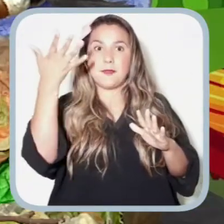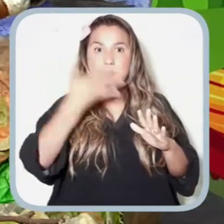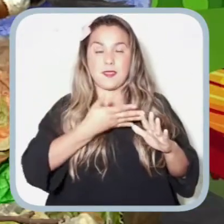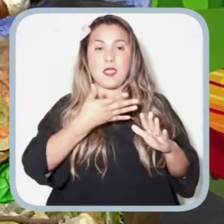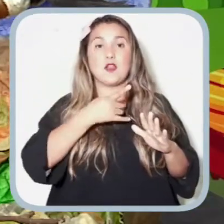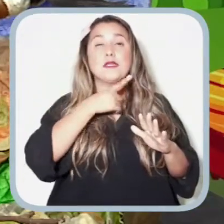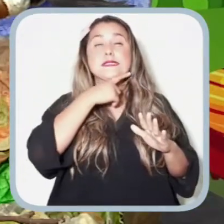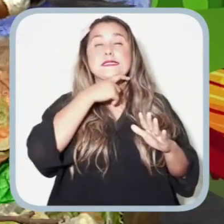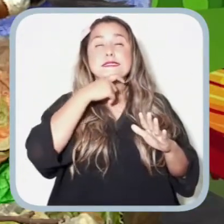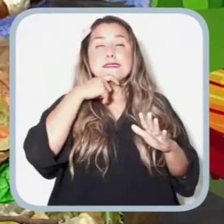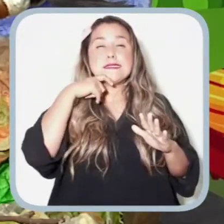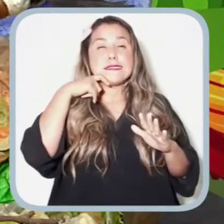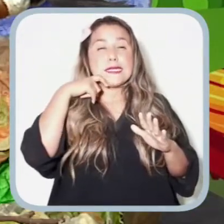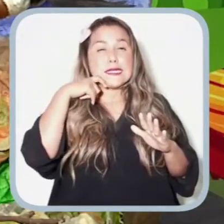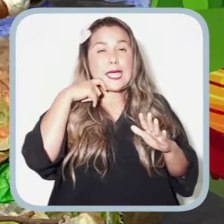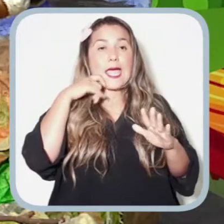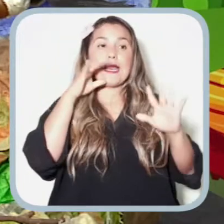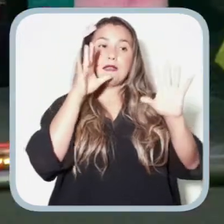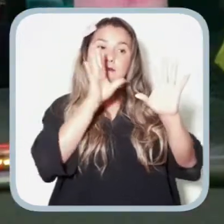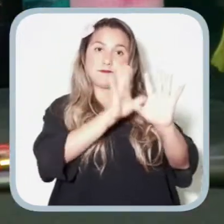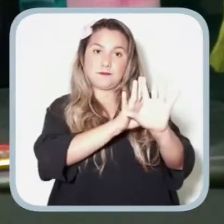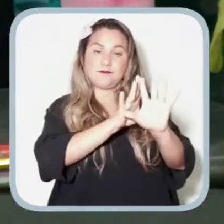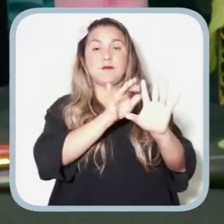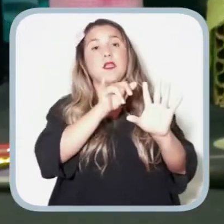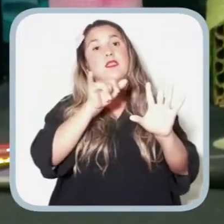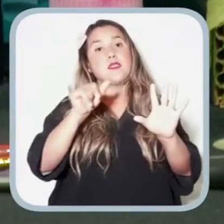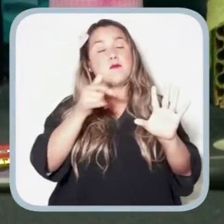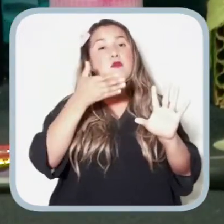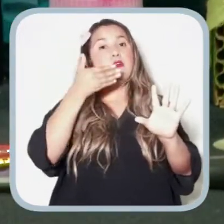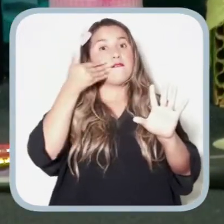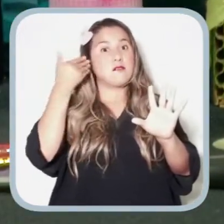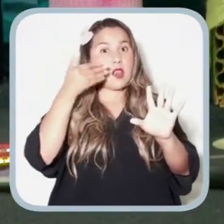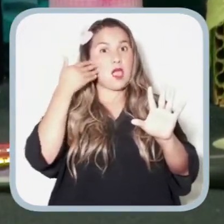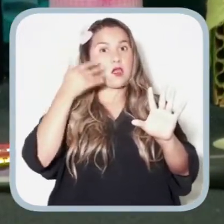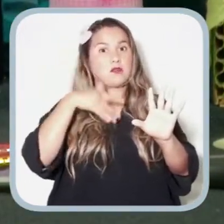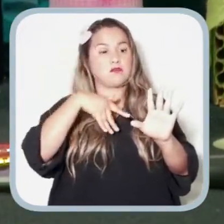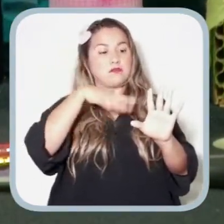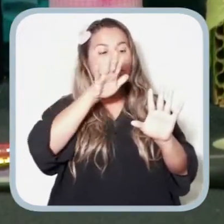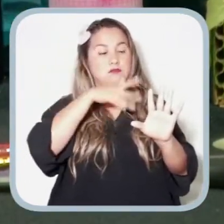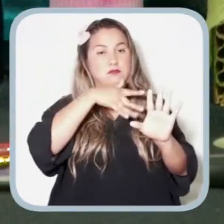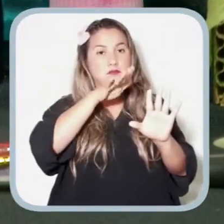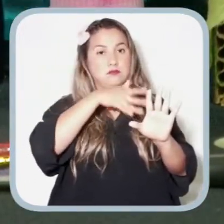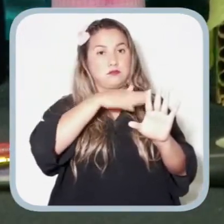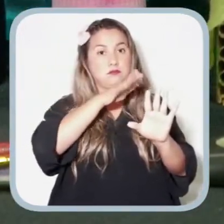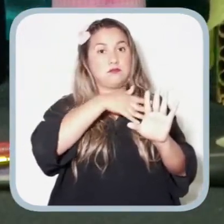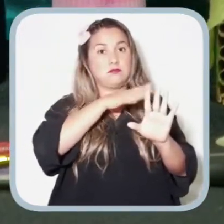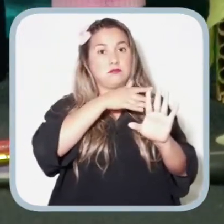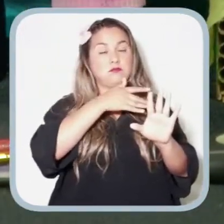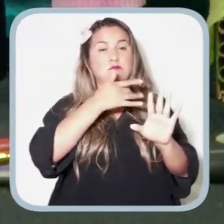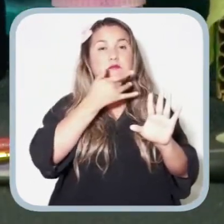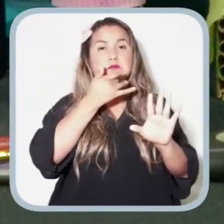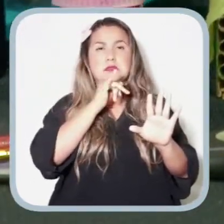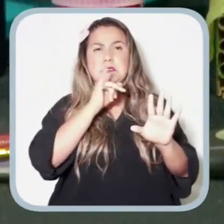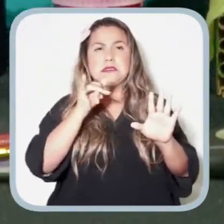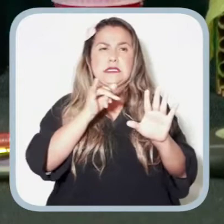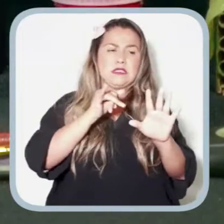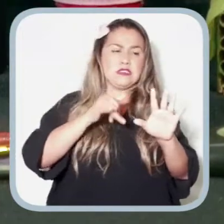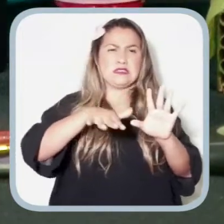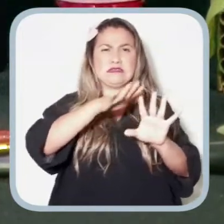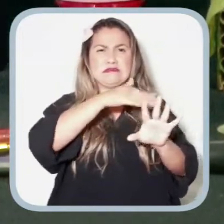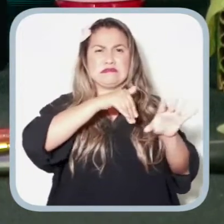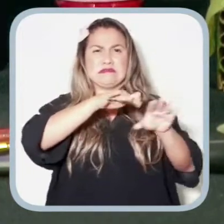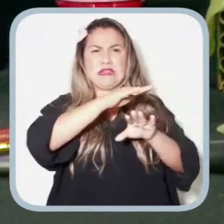que se seque para luego poder pintar blanco ya porque si no nos queda gris blanco y negro gris